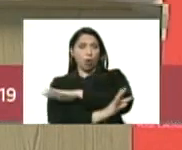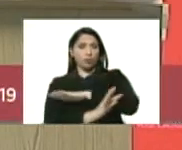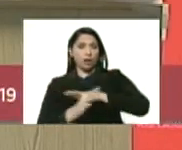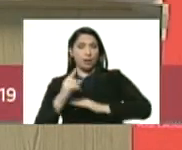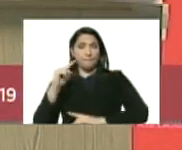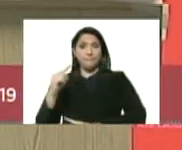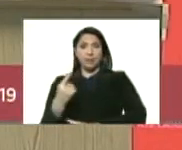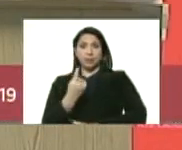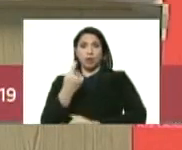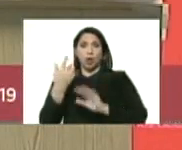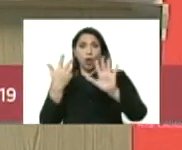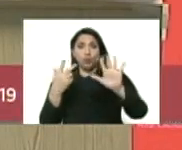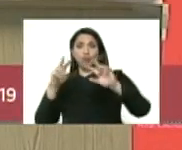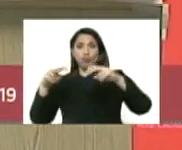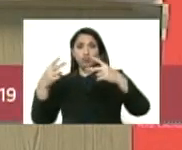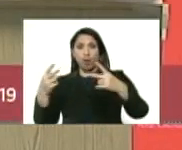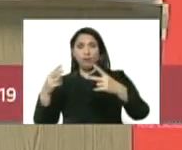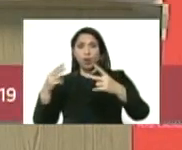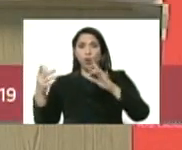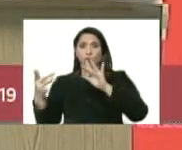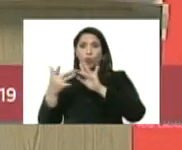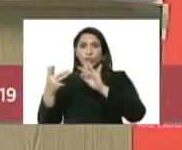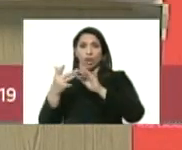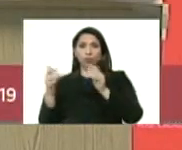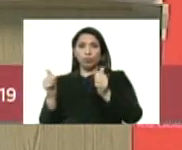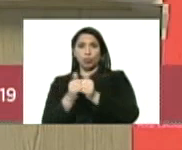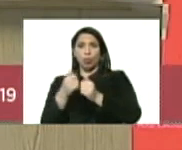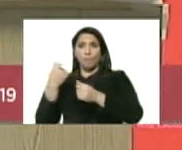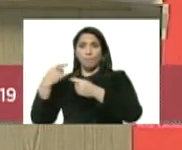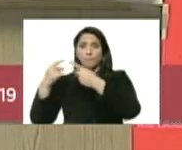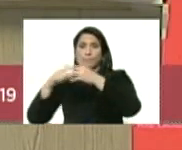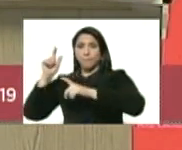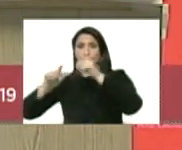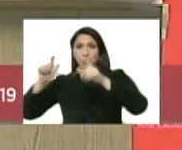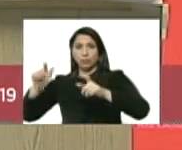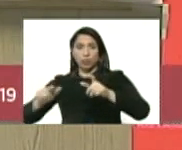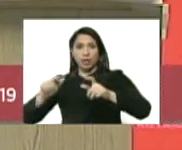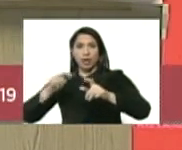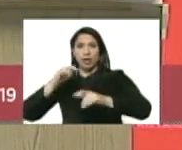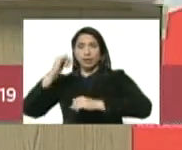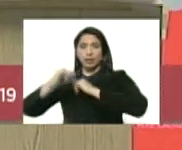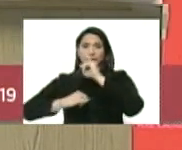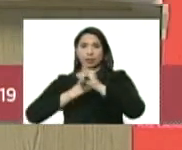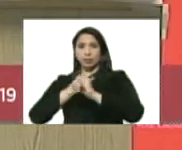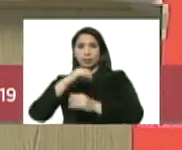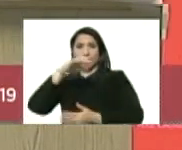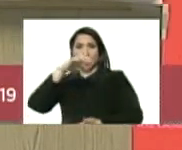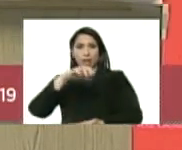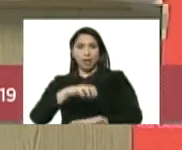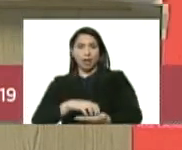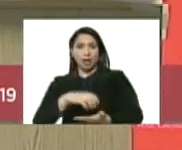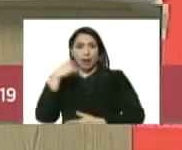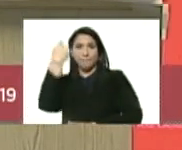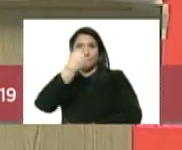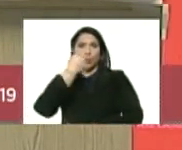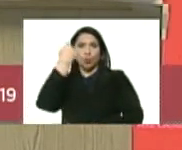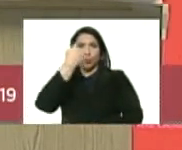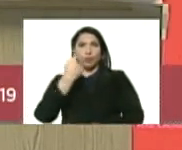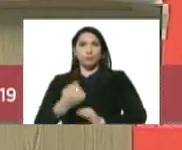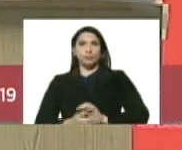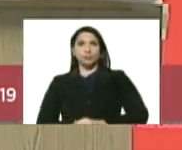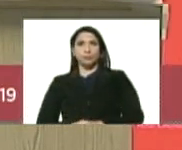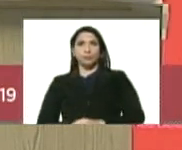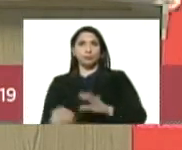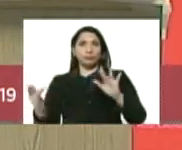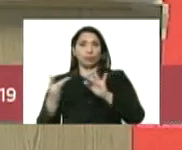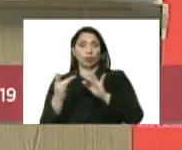principalmente estos 8 nuevos casos de contacto con internacional, son del estado del PASI de Apure.